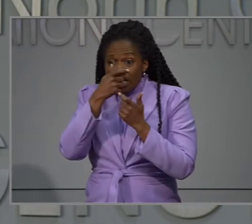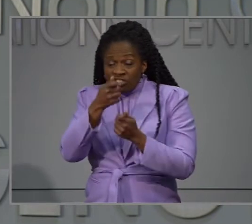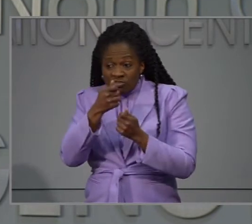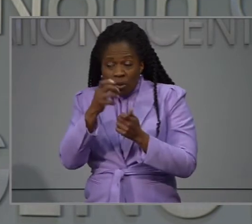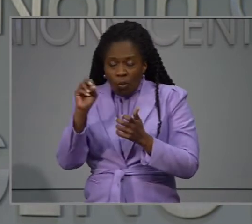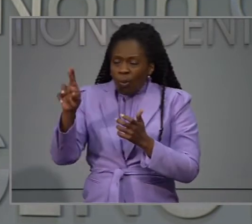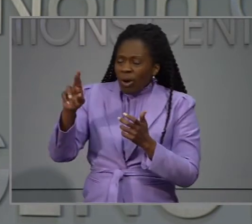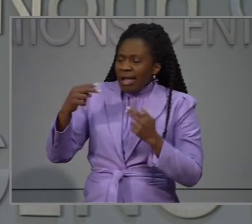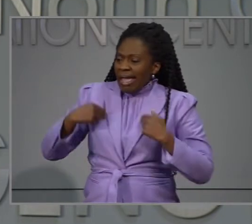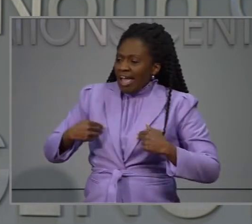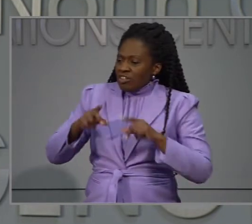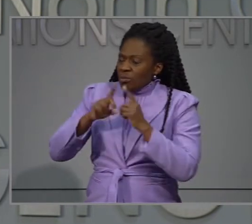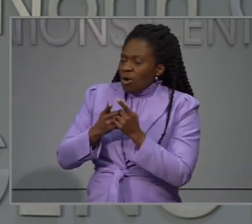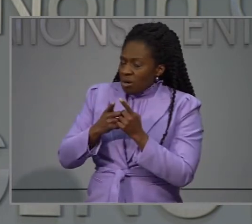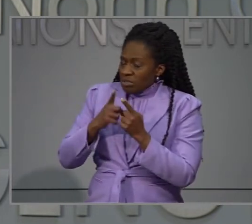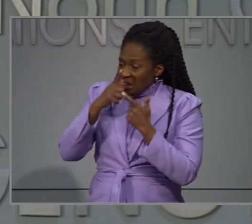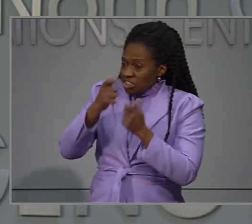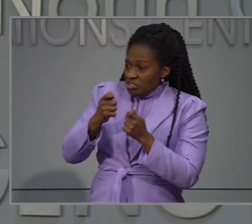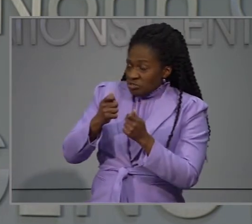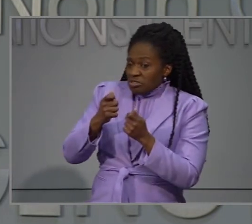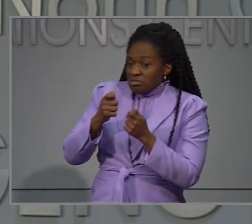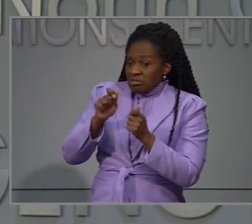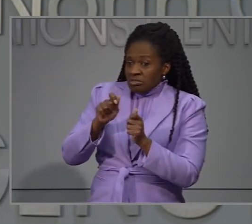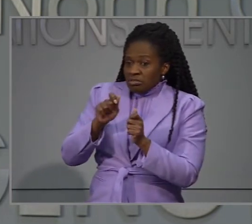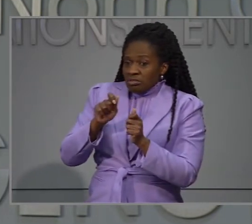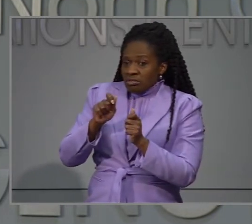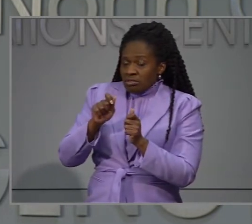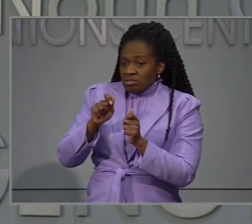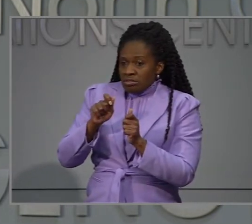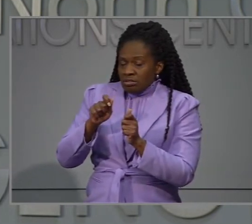el departamento de salud está interesado